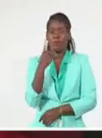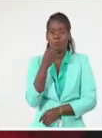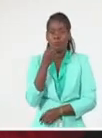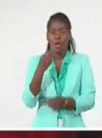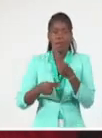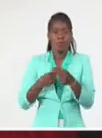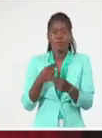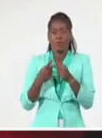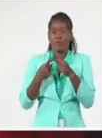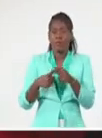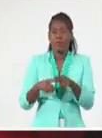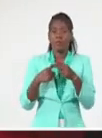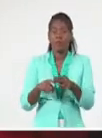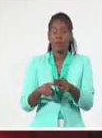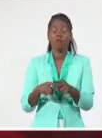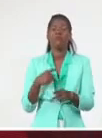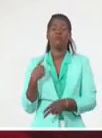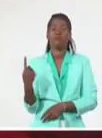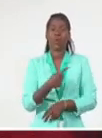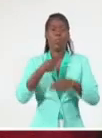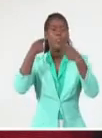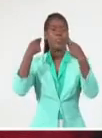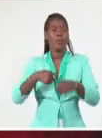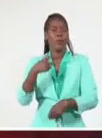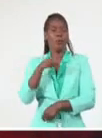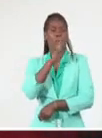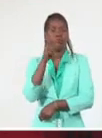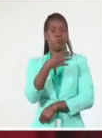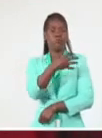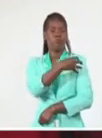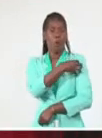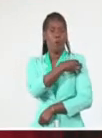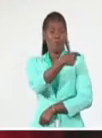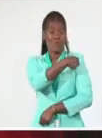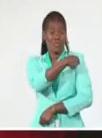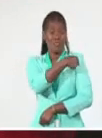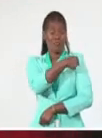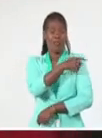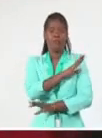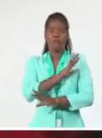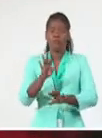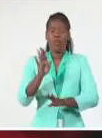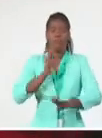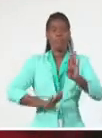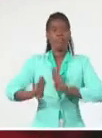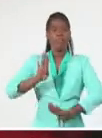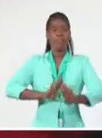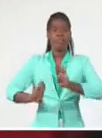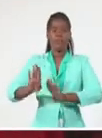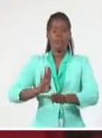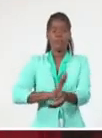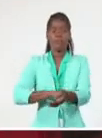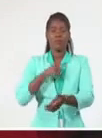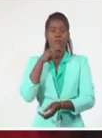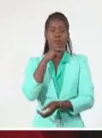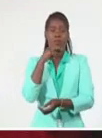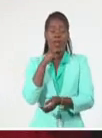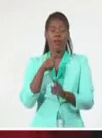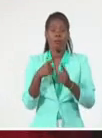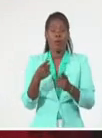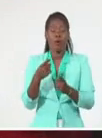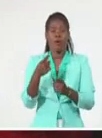es tratando de inmunizar y tenemos esa concepción de por lo que ha hecho este país por lo que los esfuerzos que se ha hecho